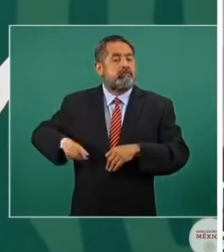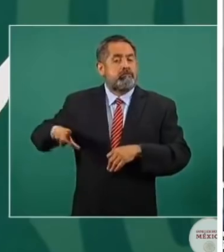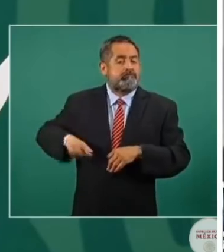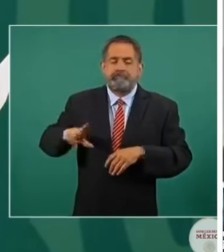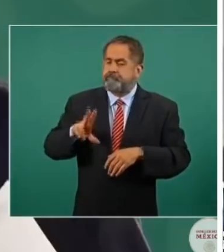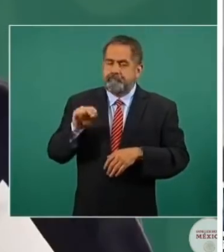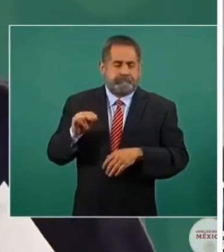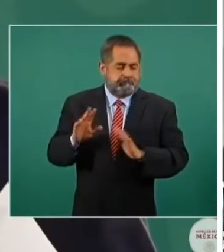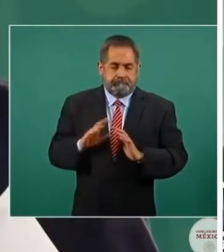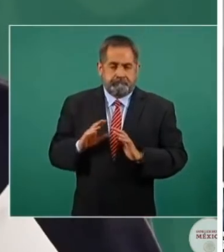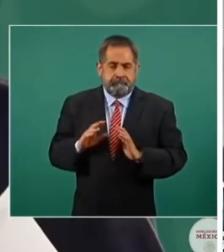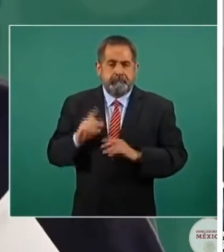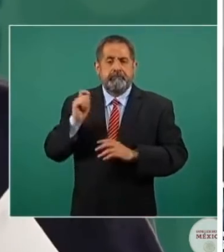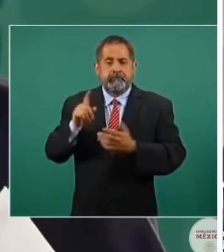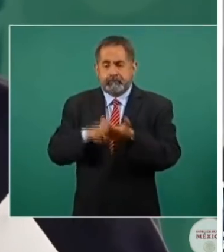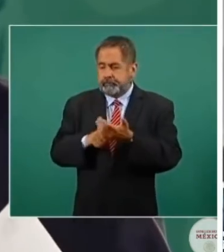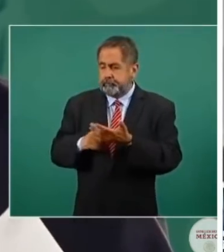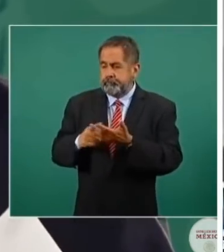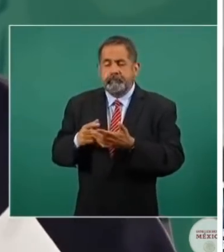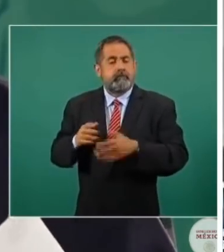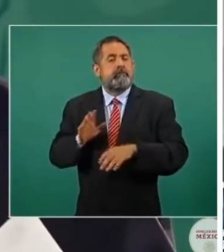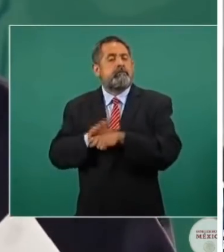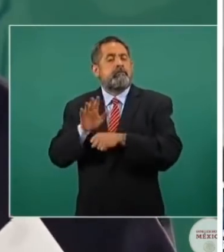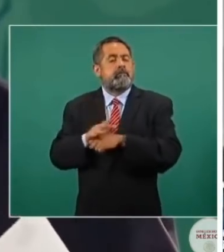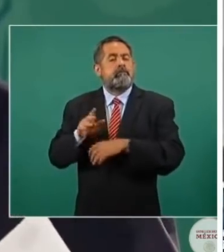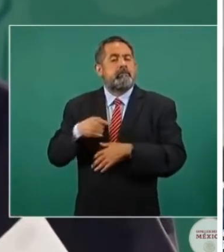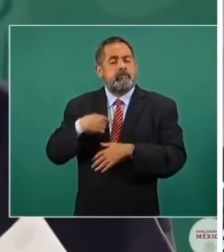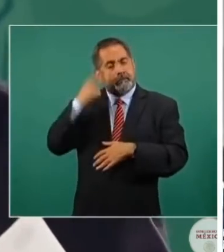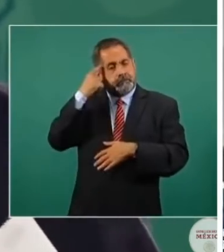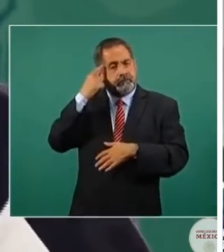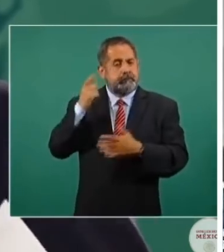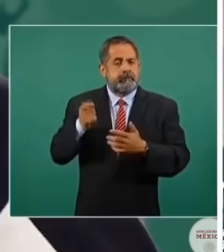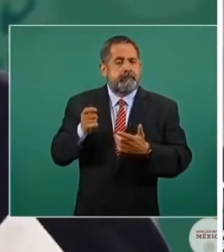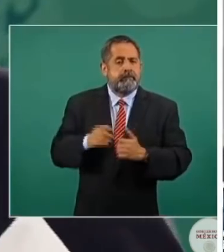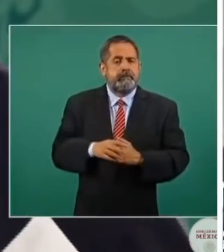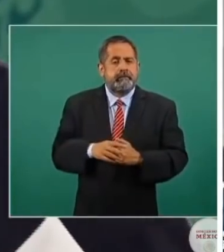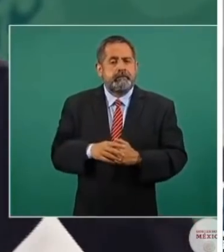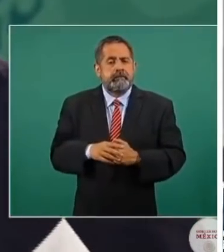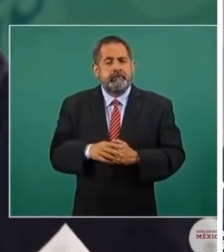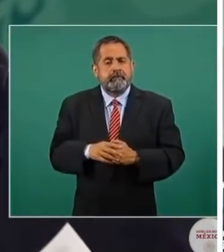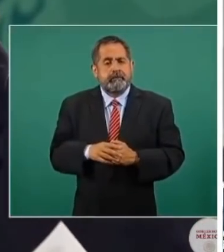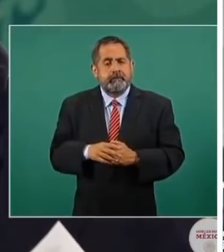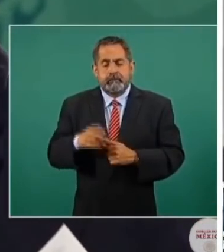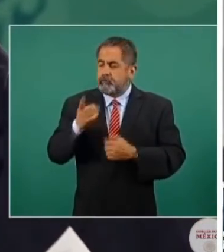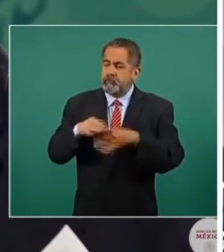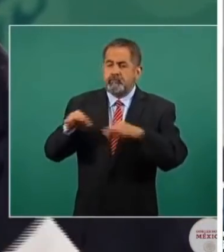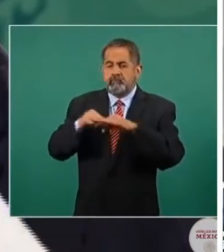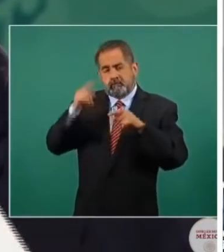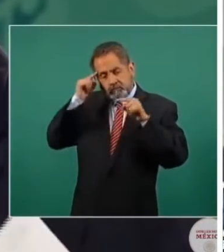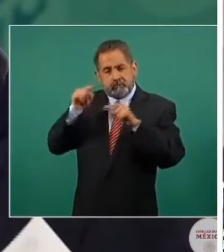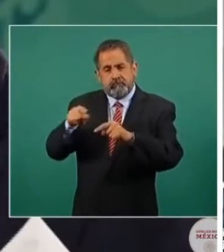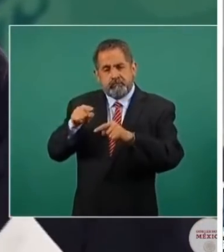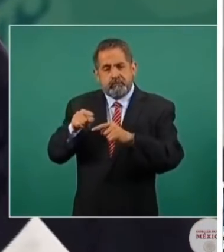López Obrador, en las cuales los expresidentes ya no pueden ganar 5 millones de pesos